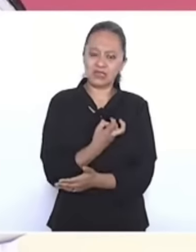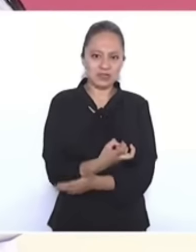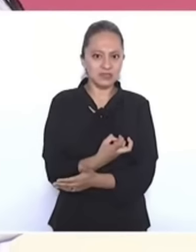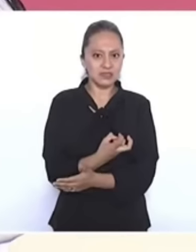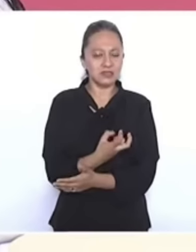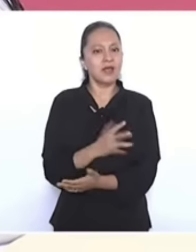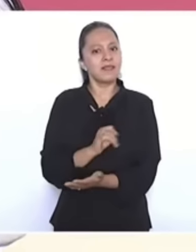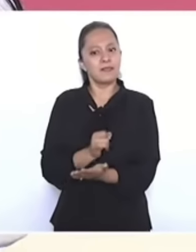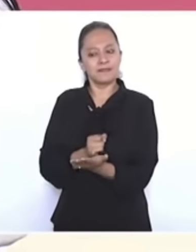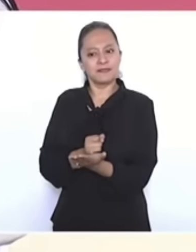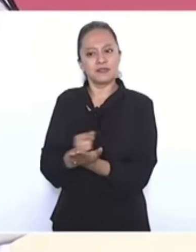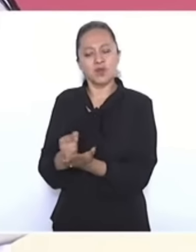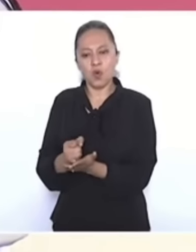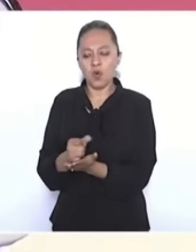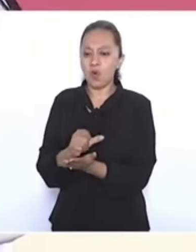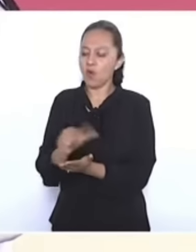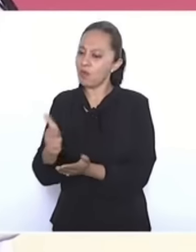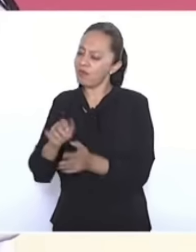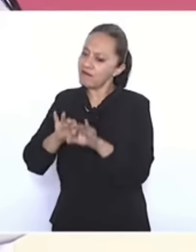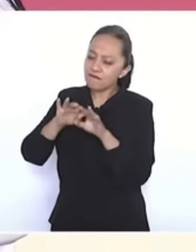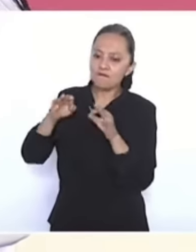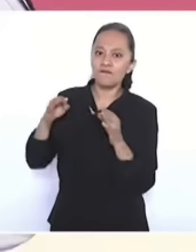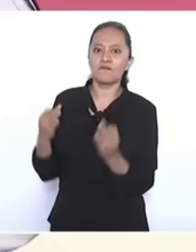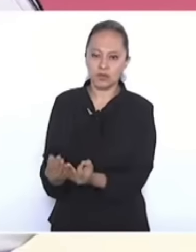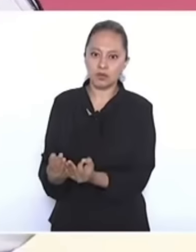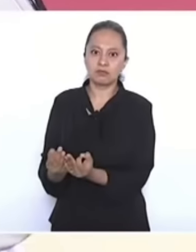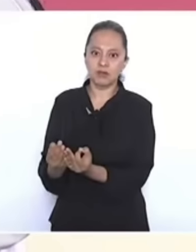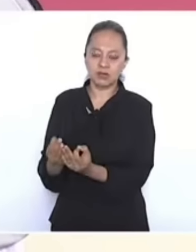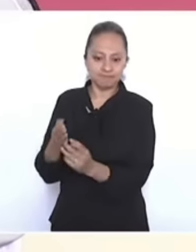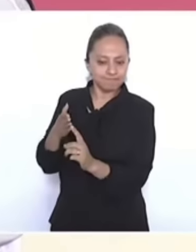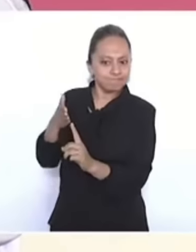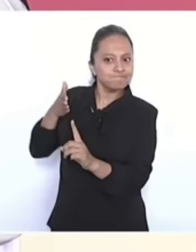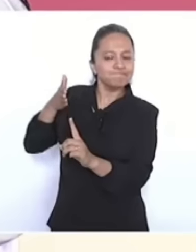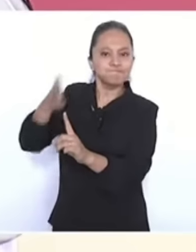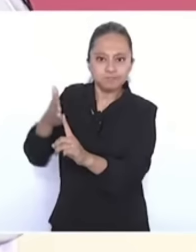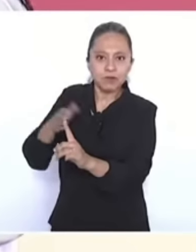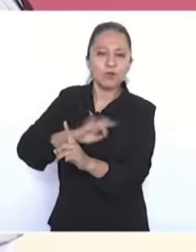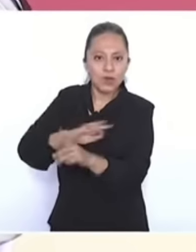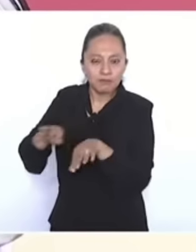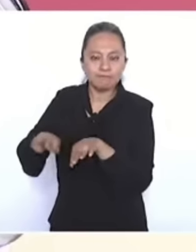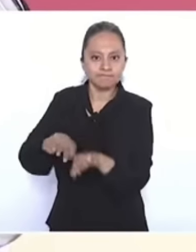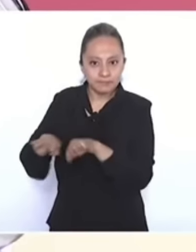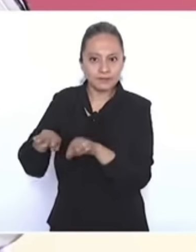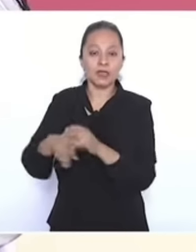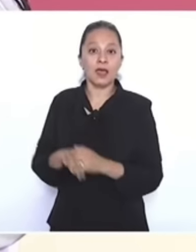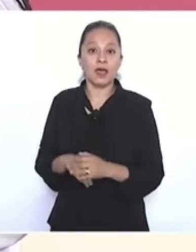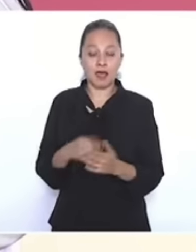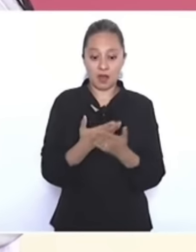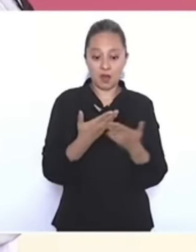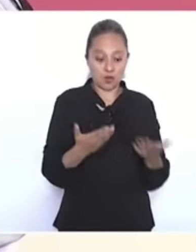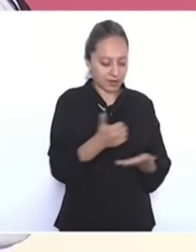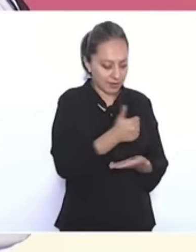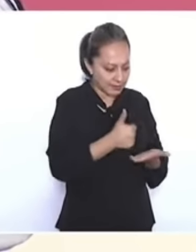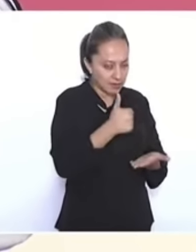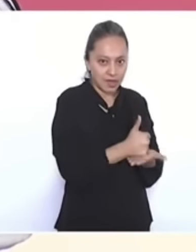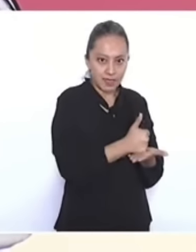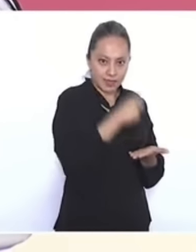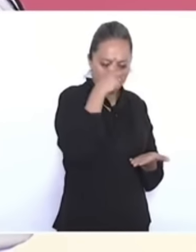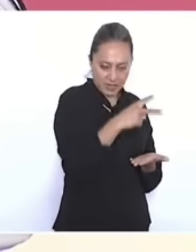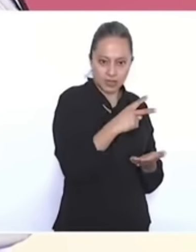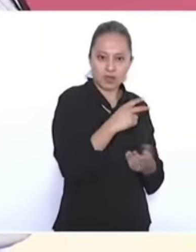otro camino que era viable y alcanzable. Así, desde la Ciudad de México, en el